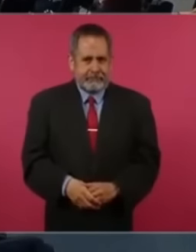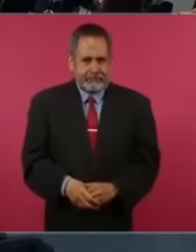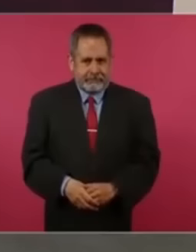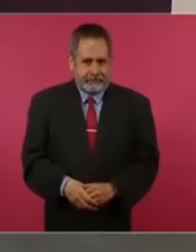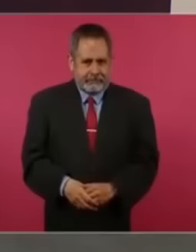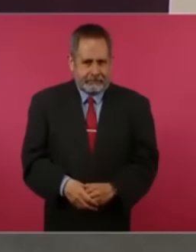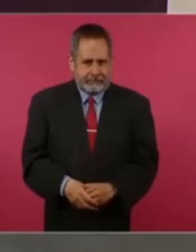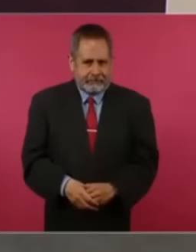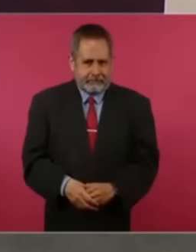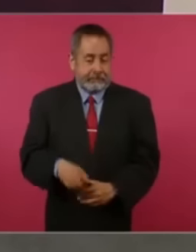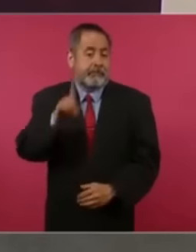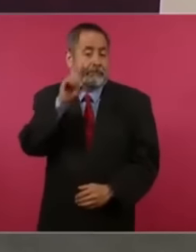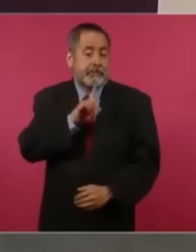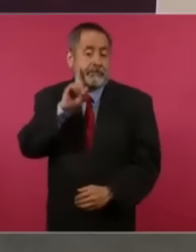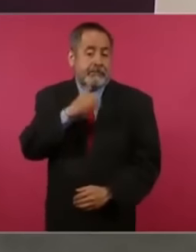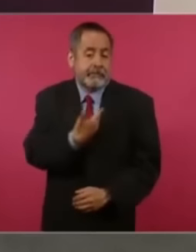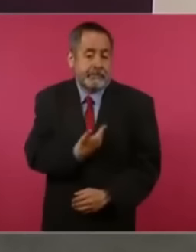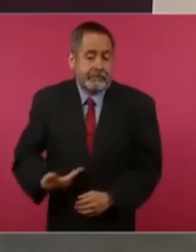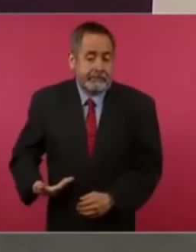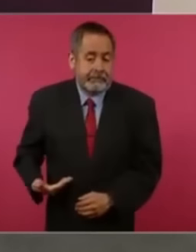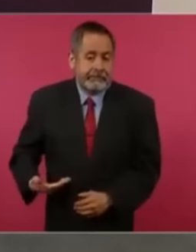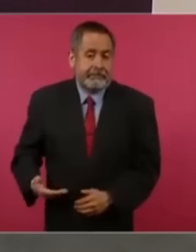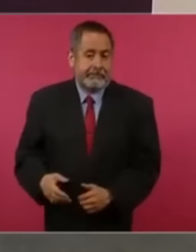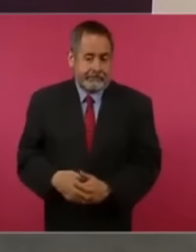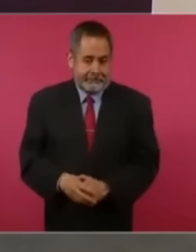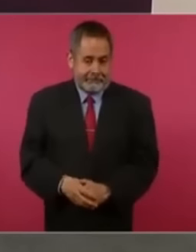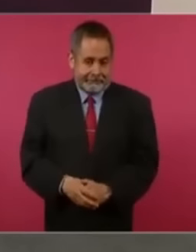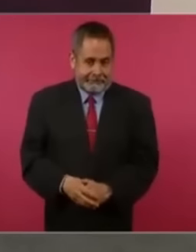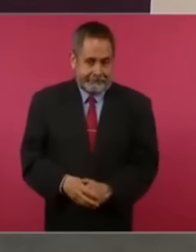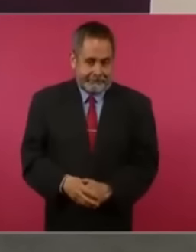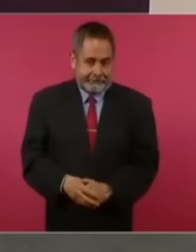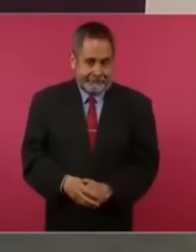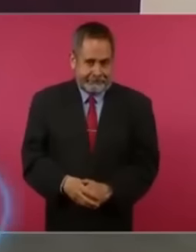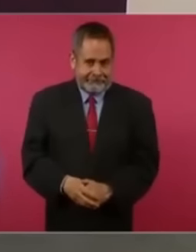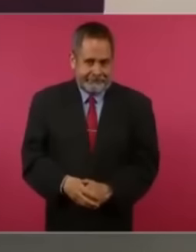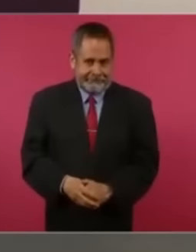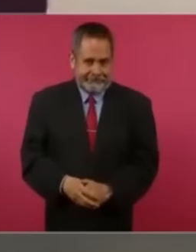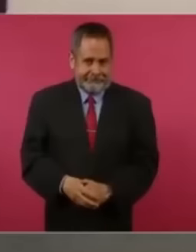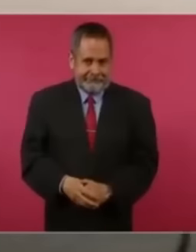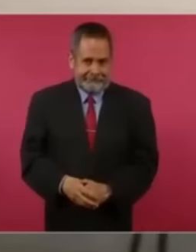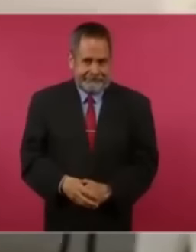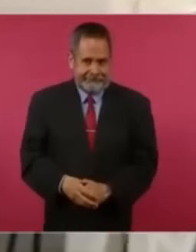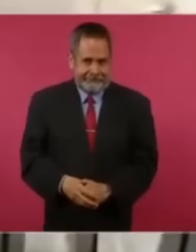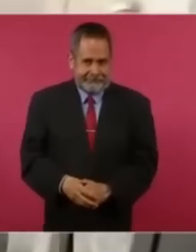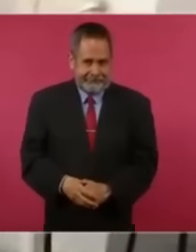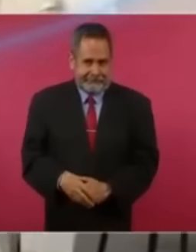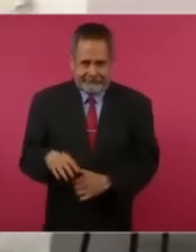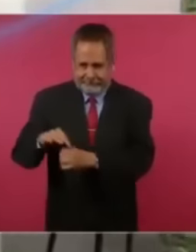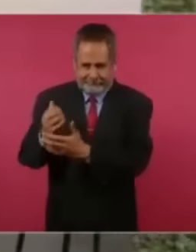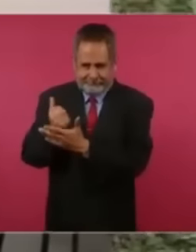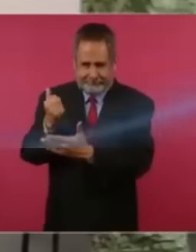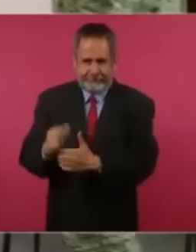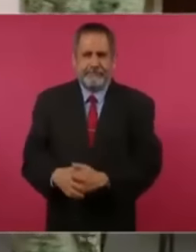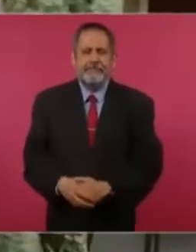usted. La presidenta electa.